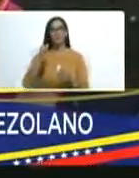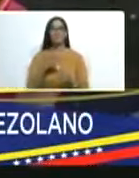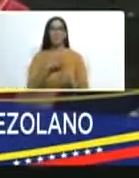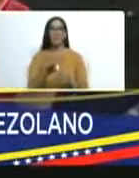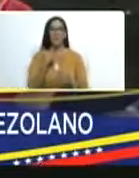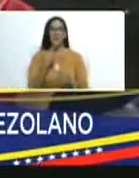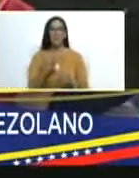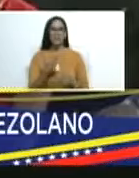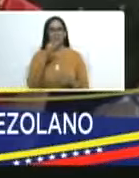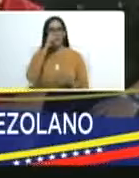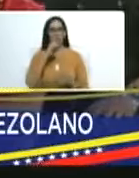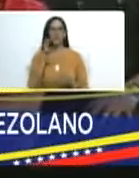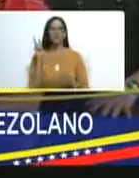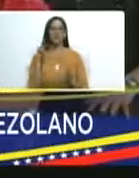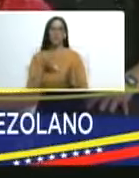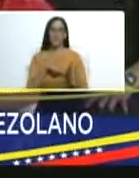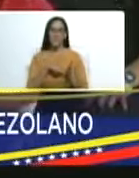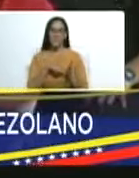año